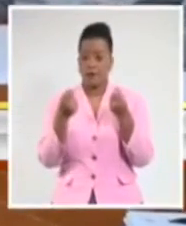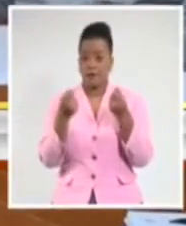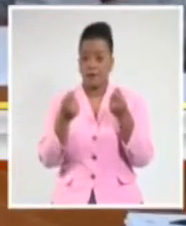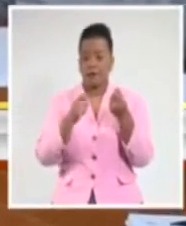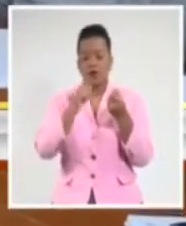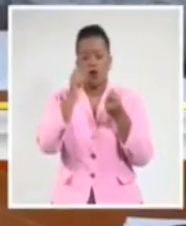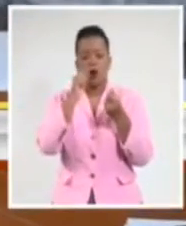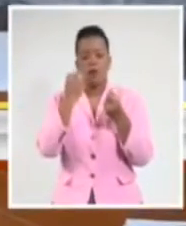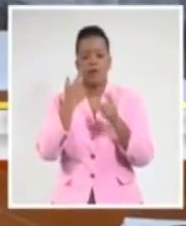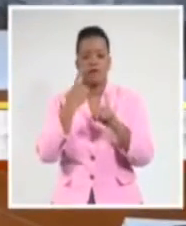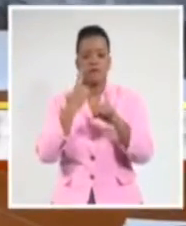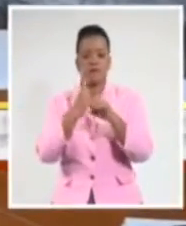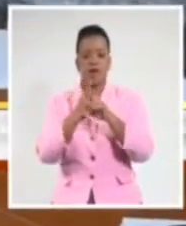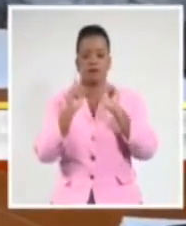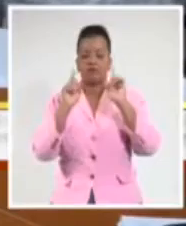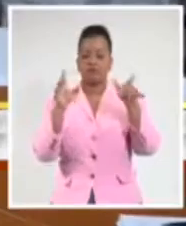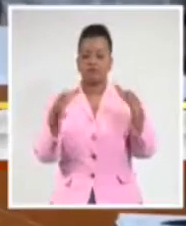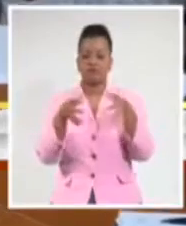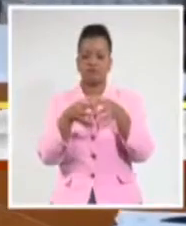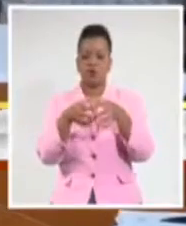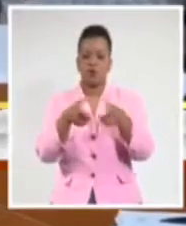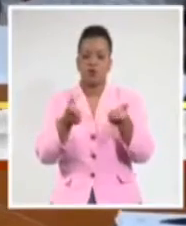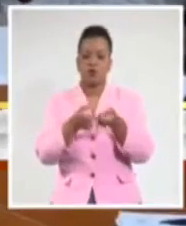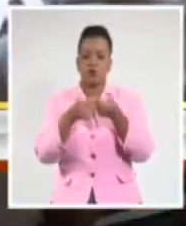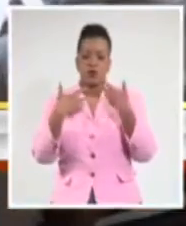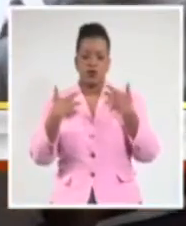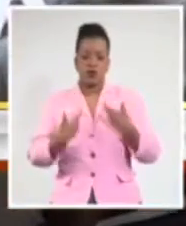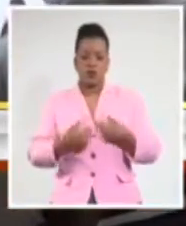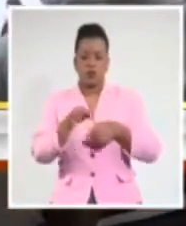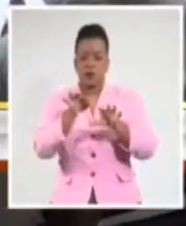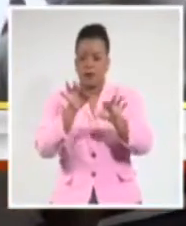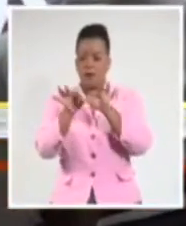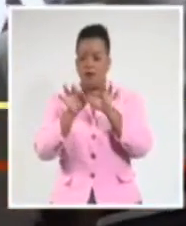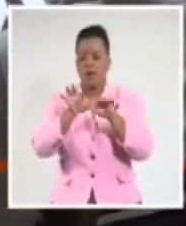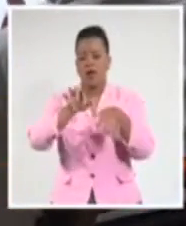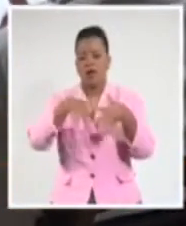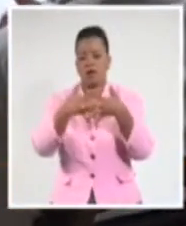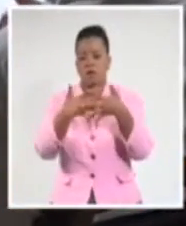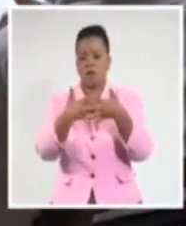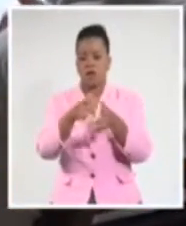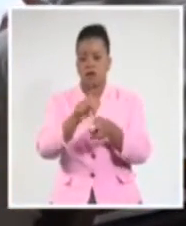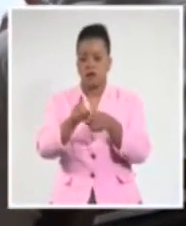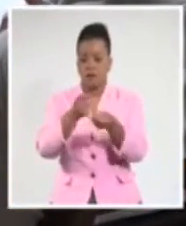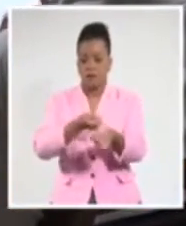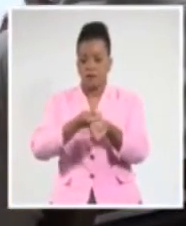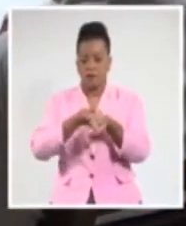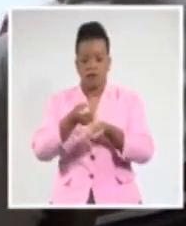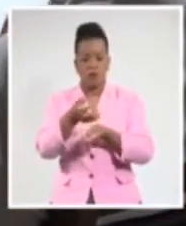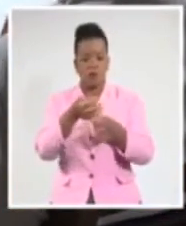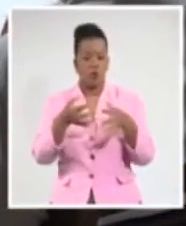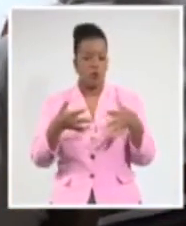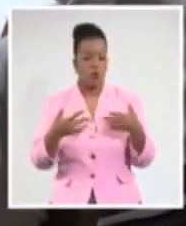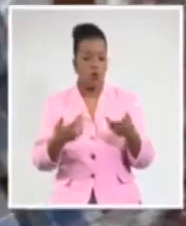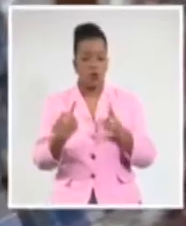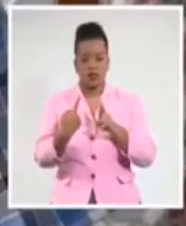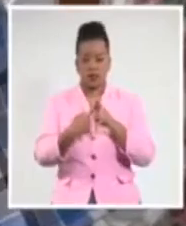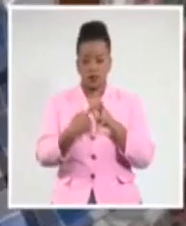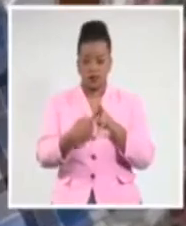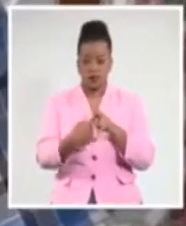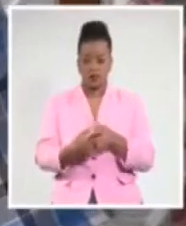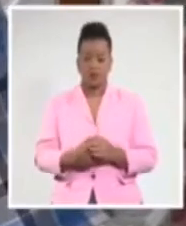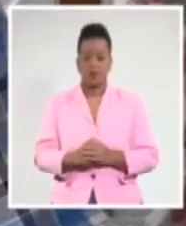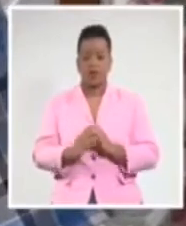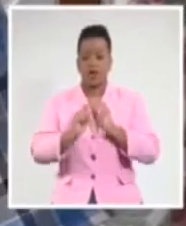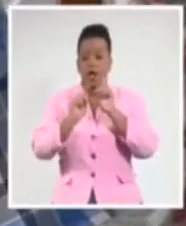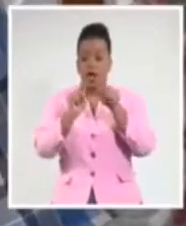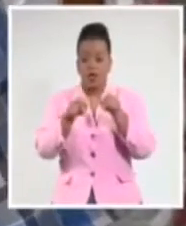tuvo un encuentro con el Consejo de Dirección e invitados de la empresa agropecuaria Dulio Morales del municipio espirituano de Yaguajay. Allí